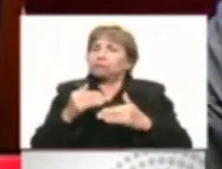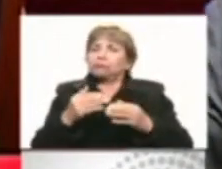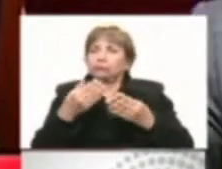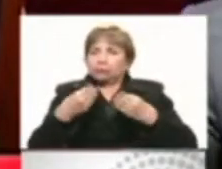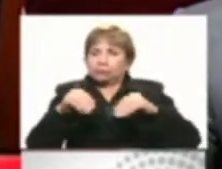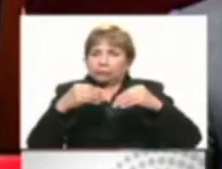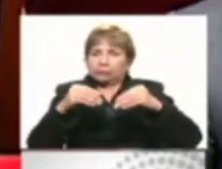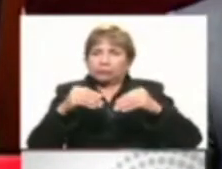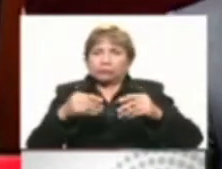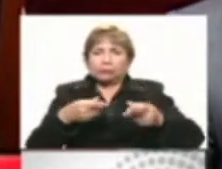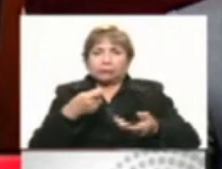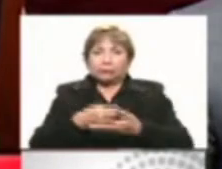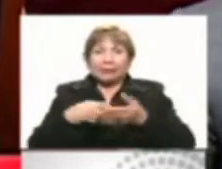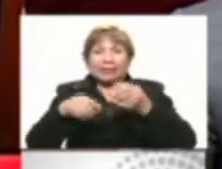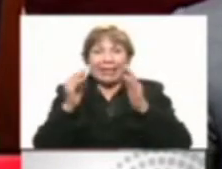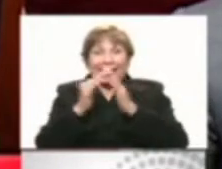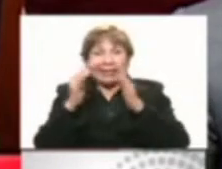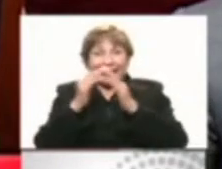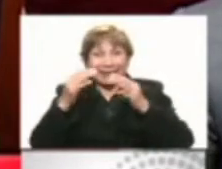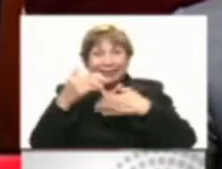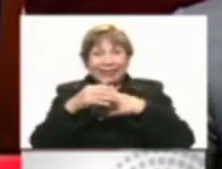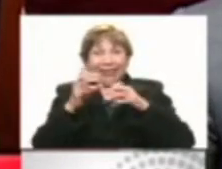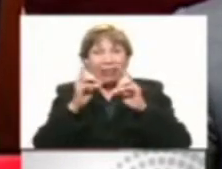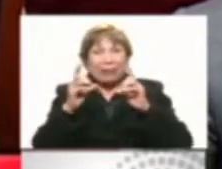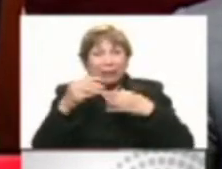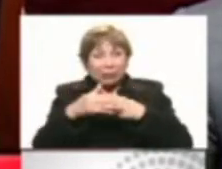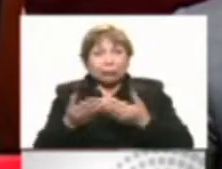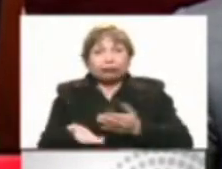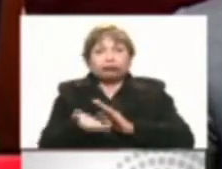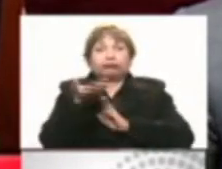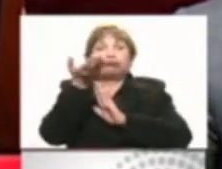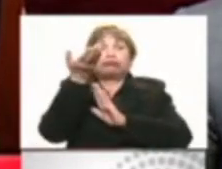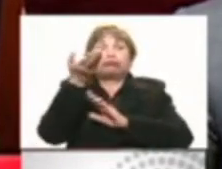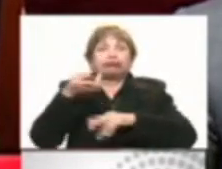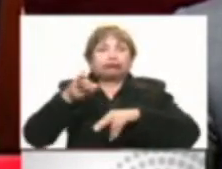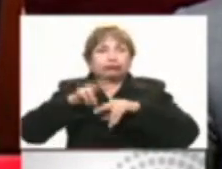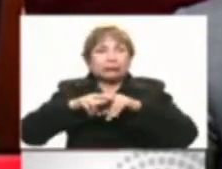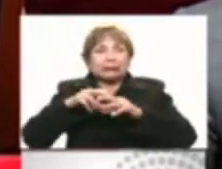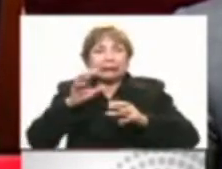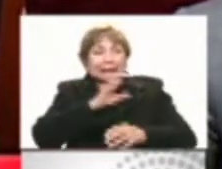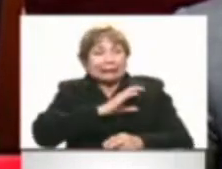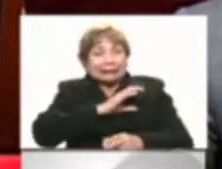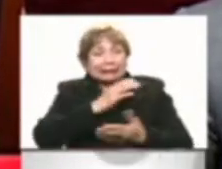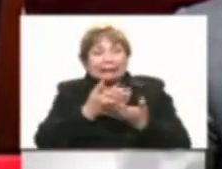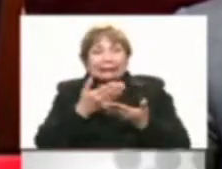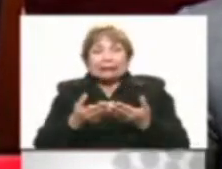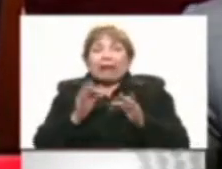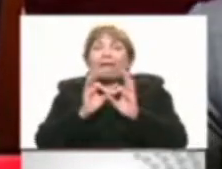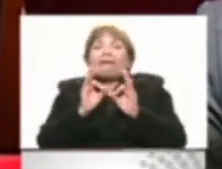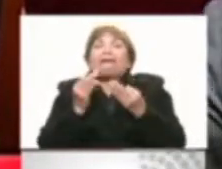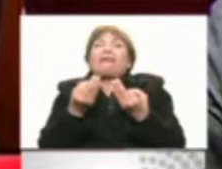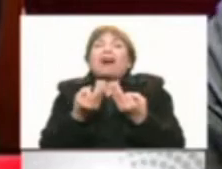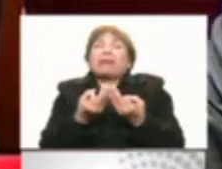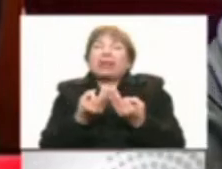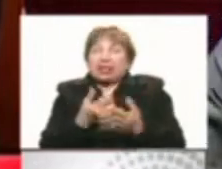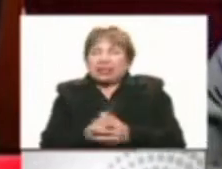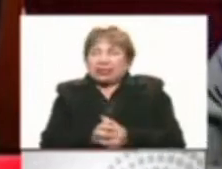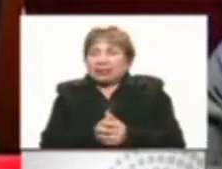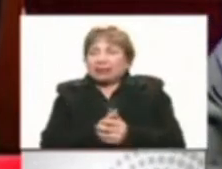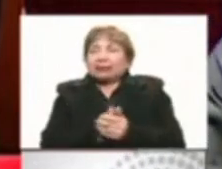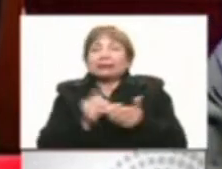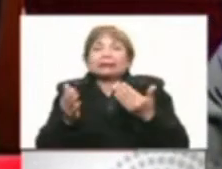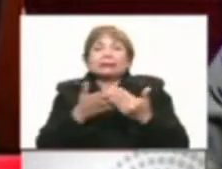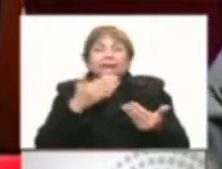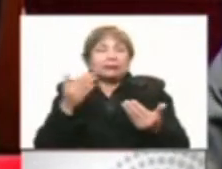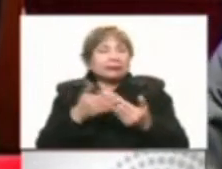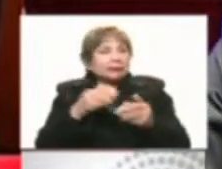mercado inmobiliario ha tenido una importante alza este año. Cambios de comportamiento de las familias y